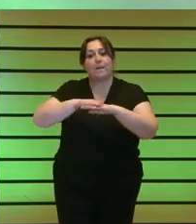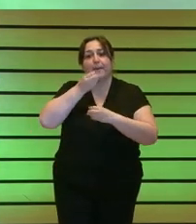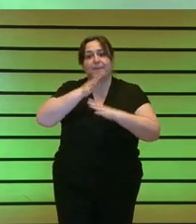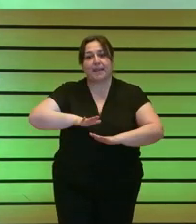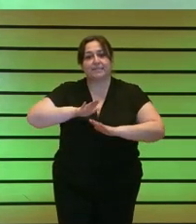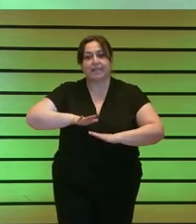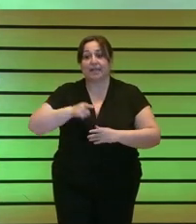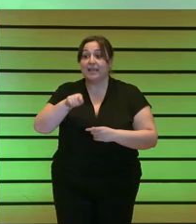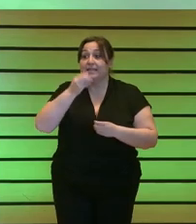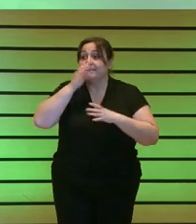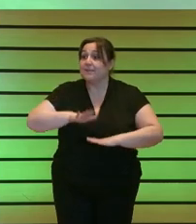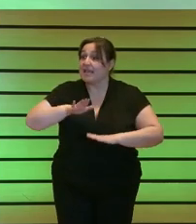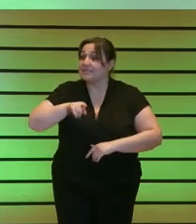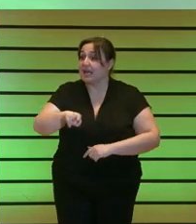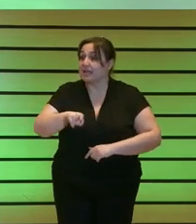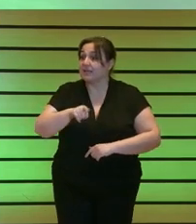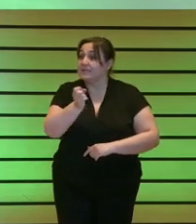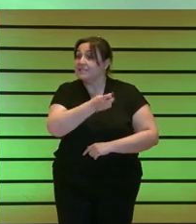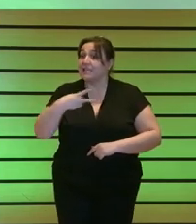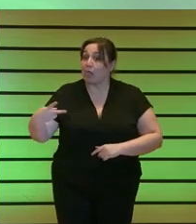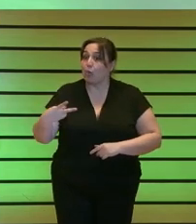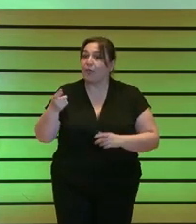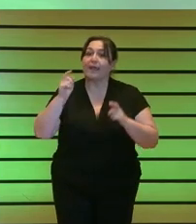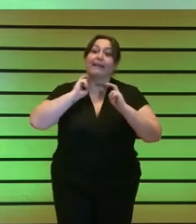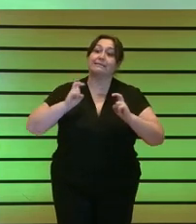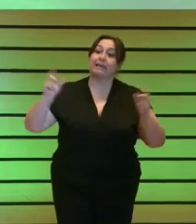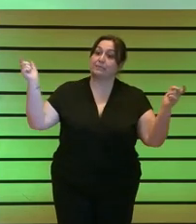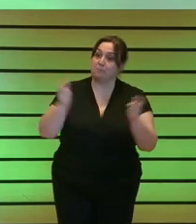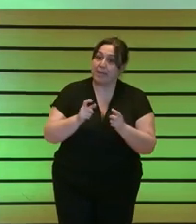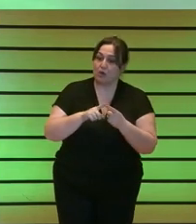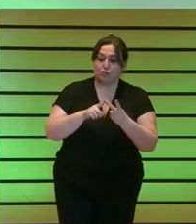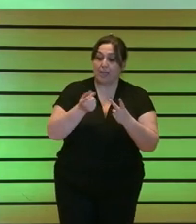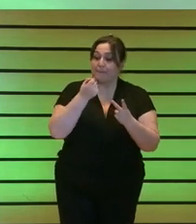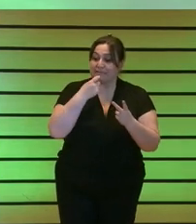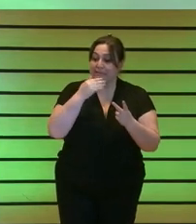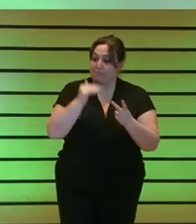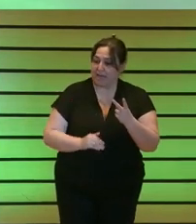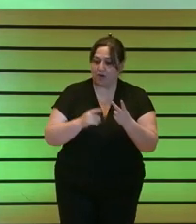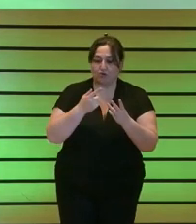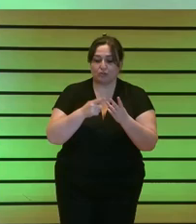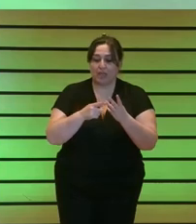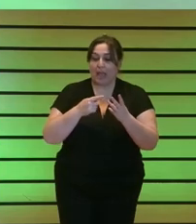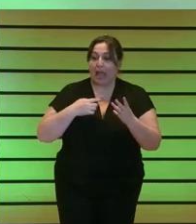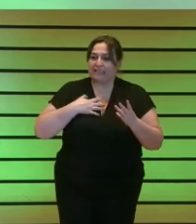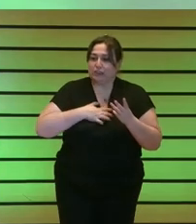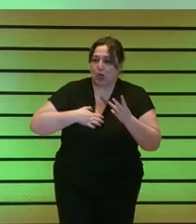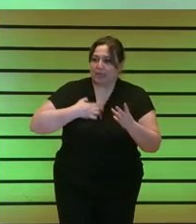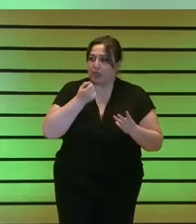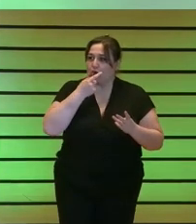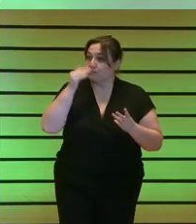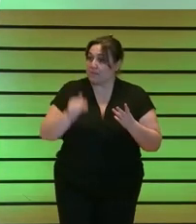ese bienestar se traduce en reducción de estrés disminución de necesidad analgésicos y ansiolíticos o sea